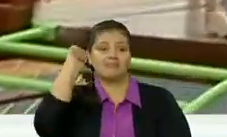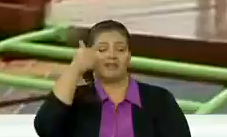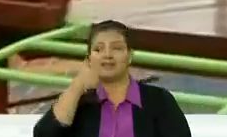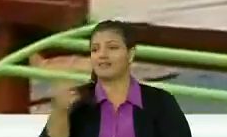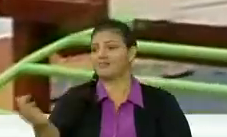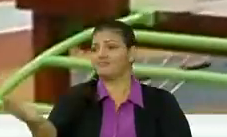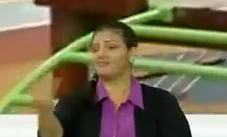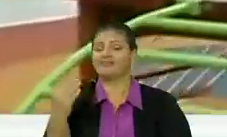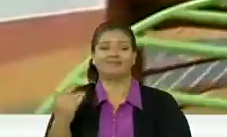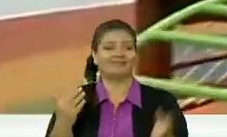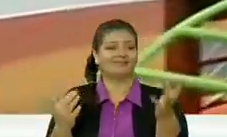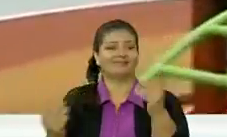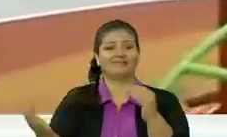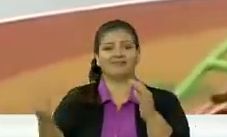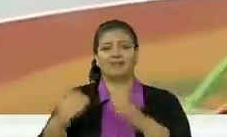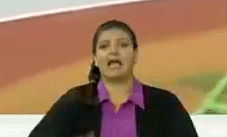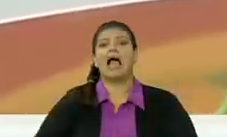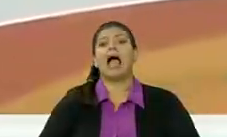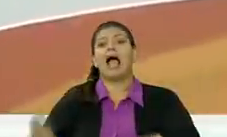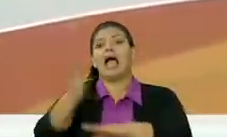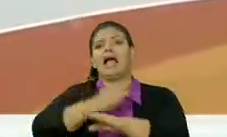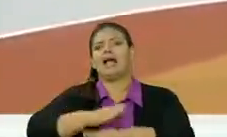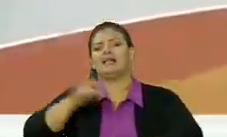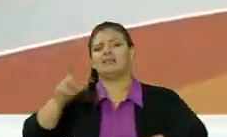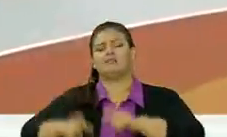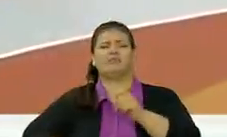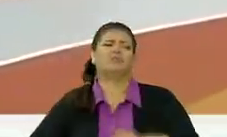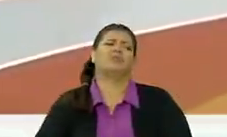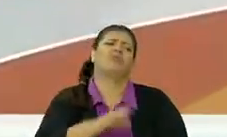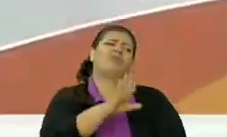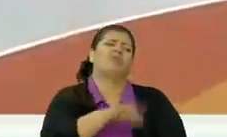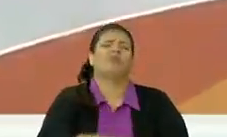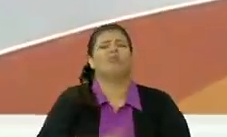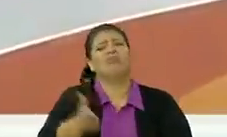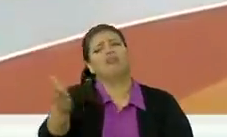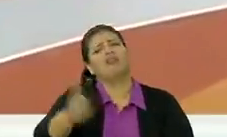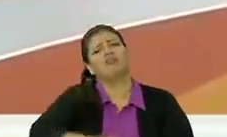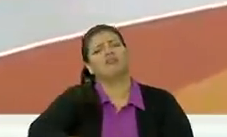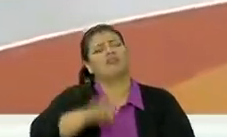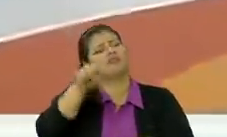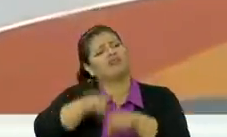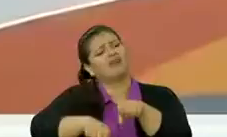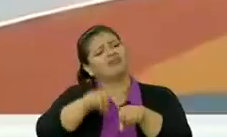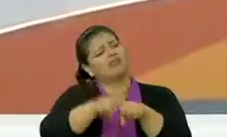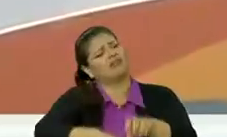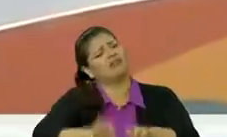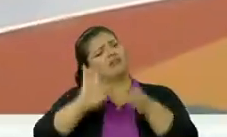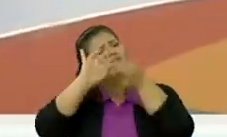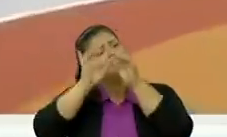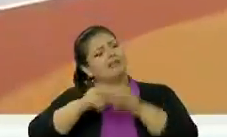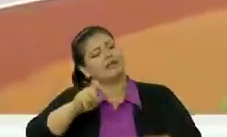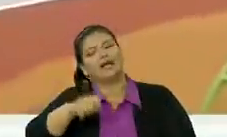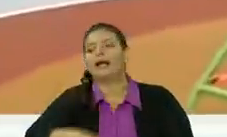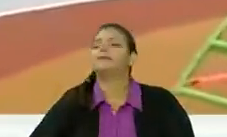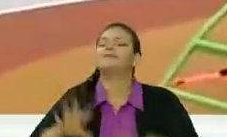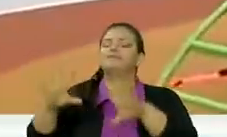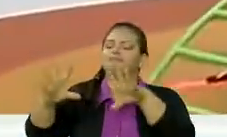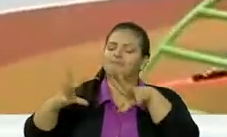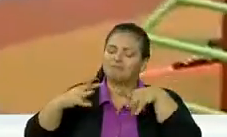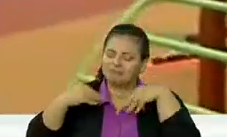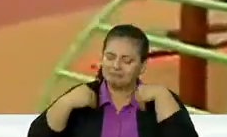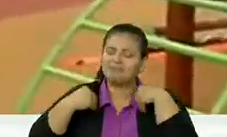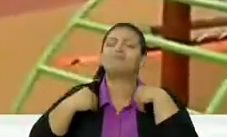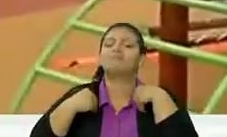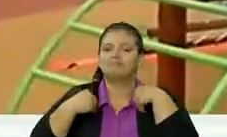se arregle, que esté en buen estado, y próximamente se inaugurará también una nueva etapa del parque, muy similar a esta, con más canchas de